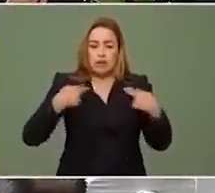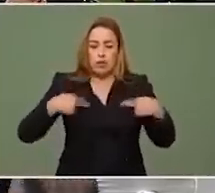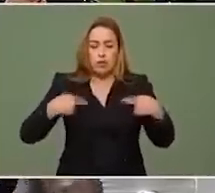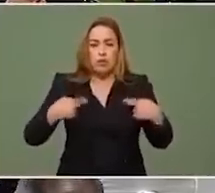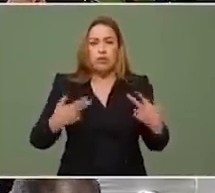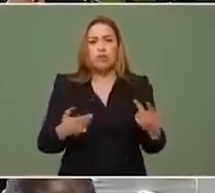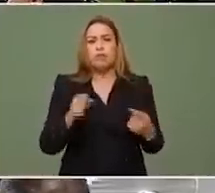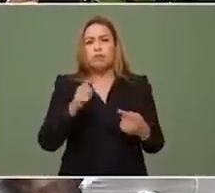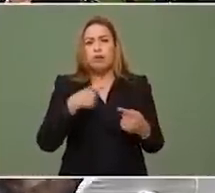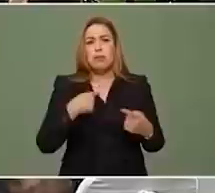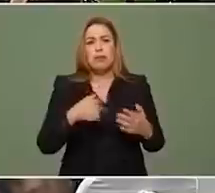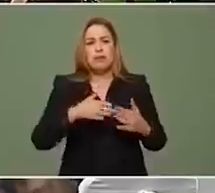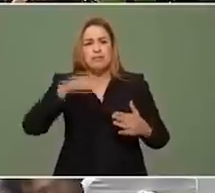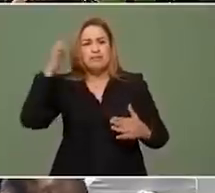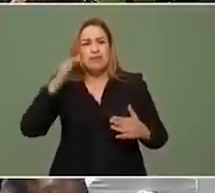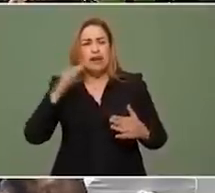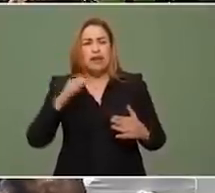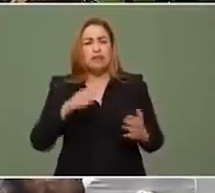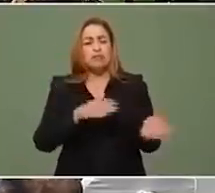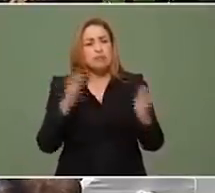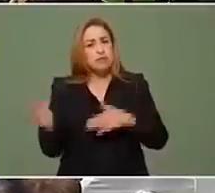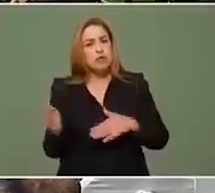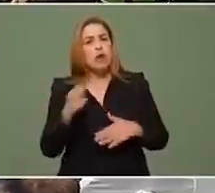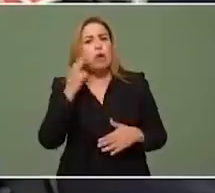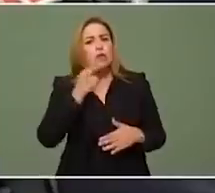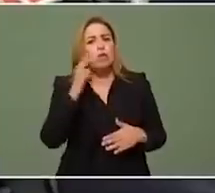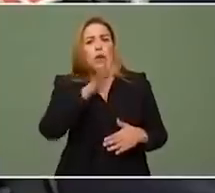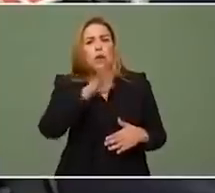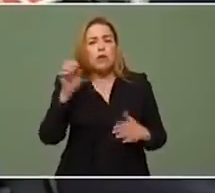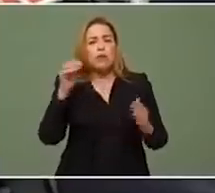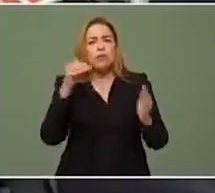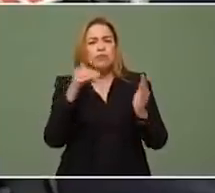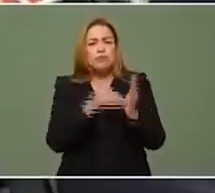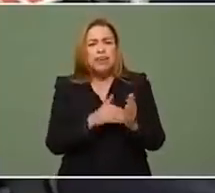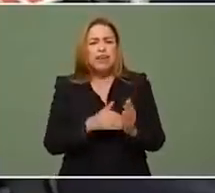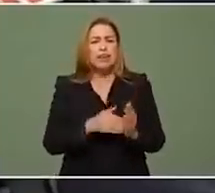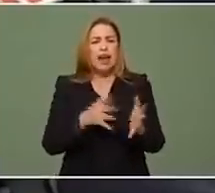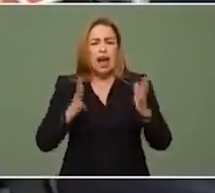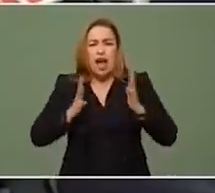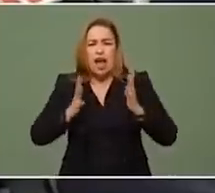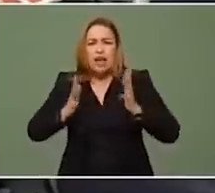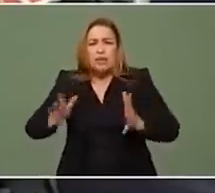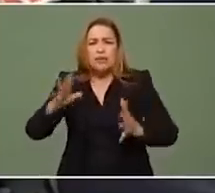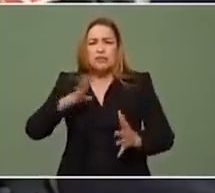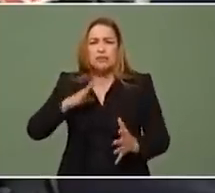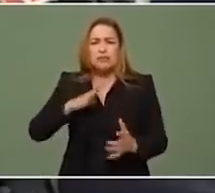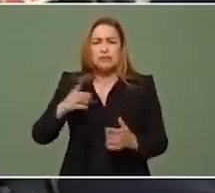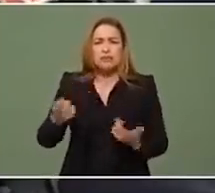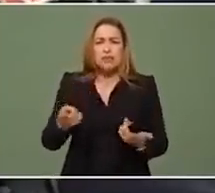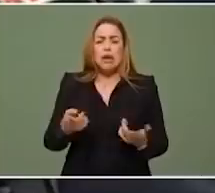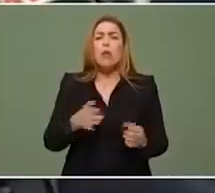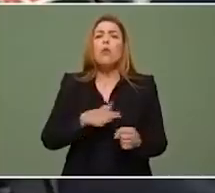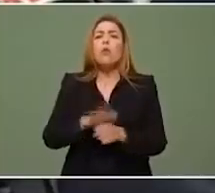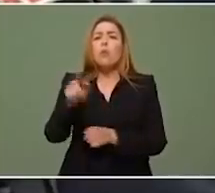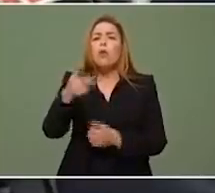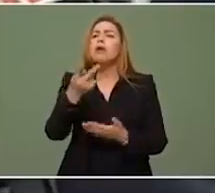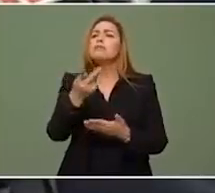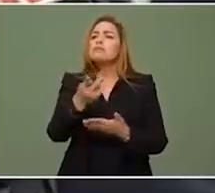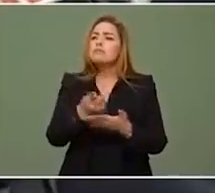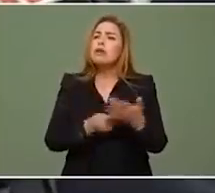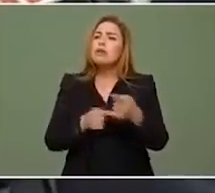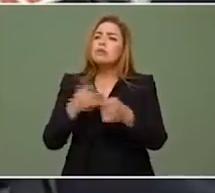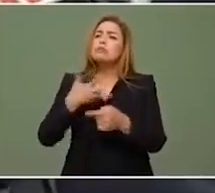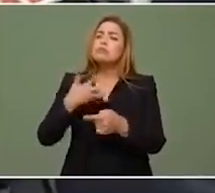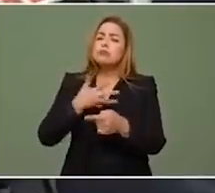en el uso de 400 mil camionetas blindadas entonces me gustaría saber en este plan que tiene usted para combatir la corrupción